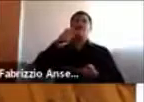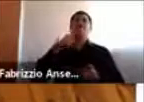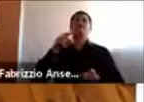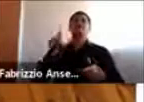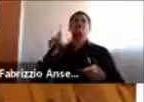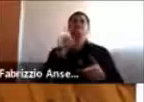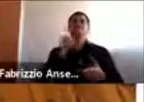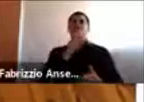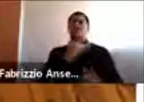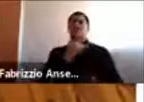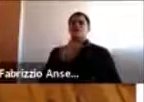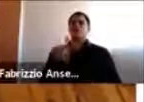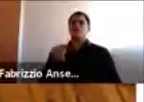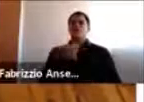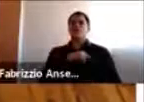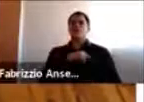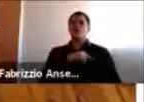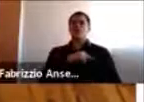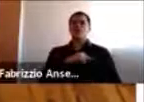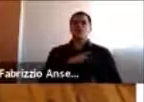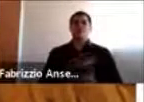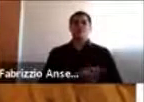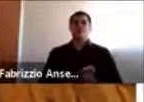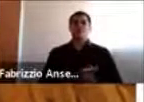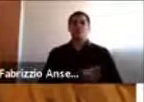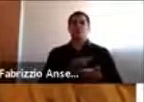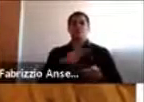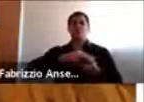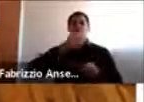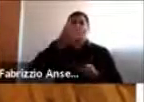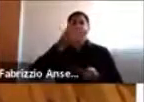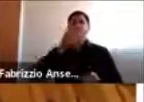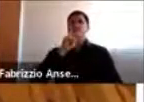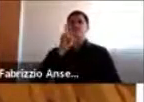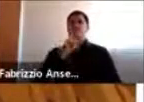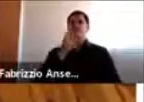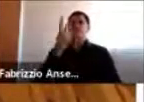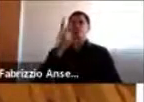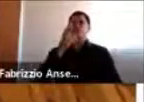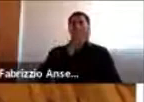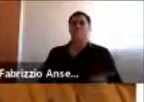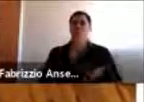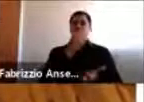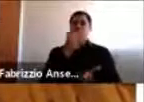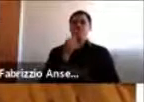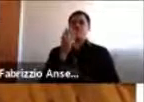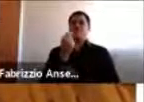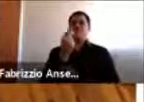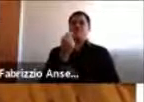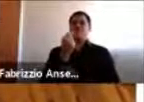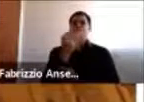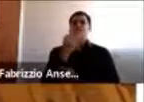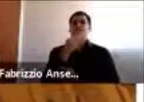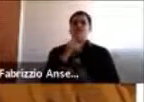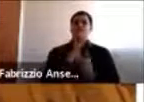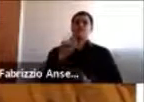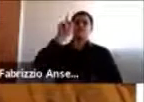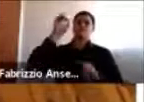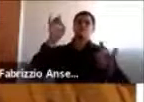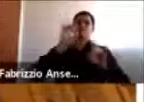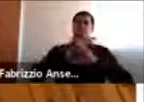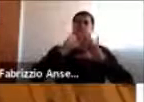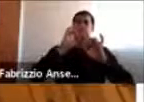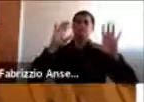motivación del niño en este caso el cofre contenía dos bolsas de dinero y unos fuegos artificiales estas características pueden ser utilizadas más